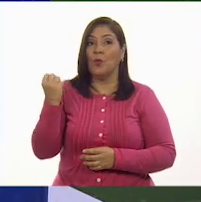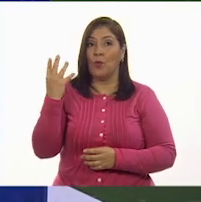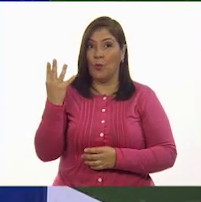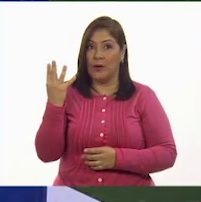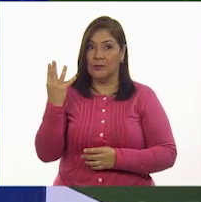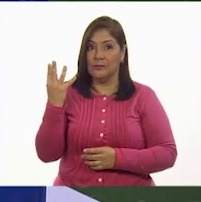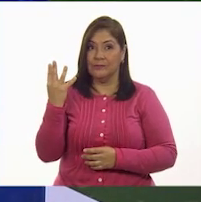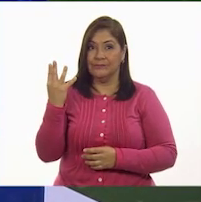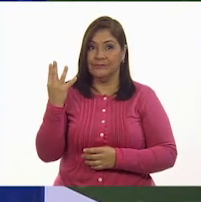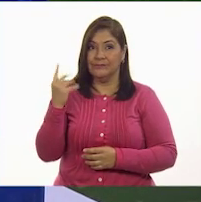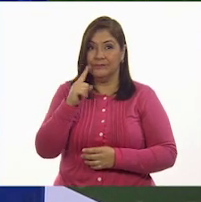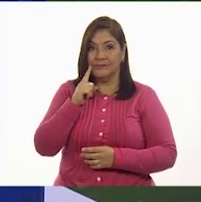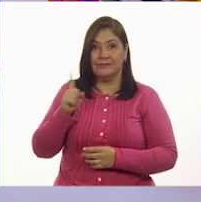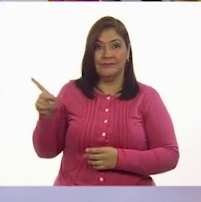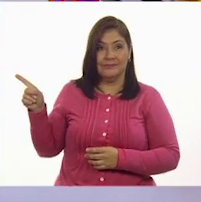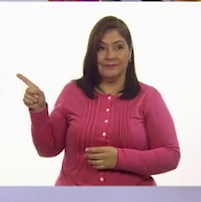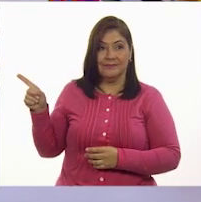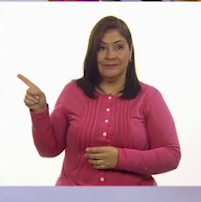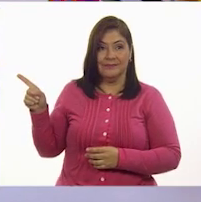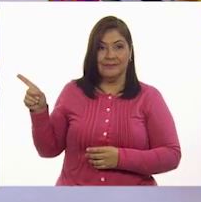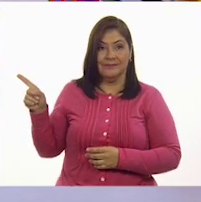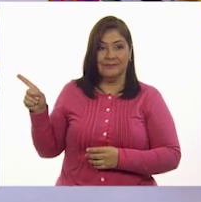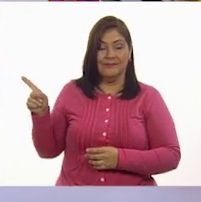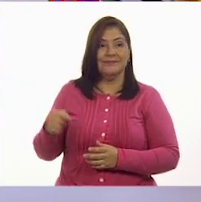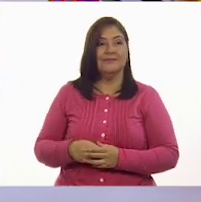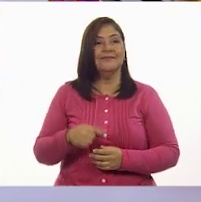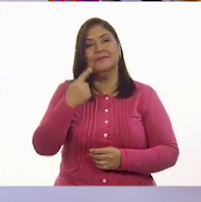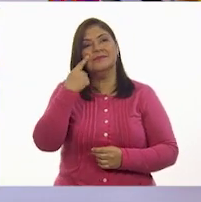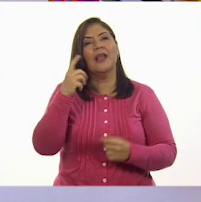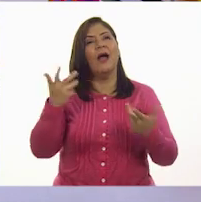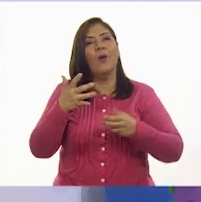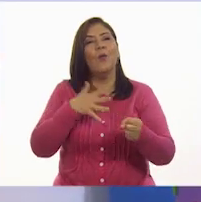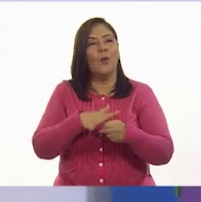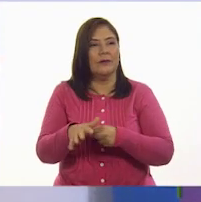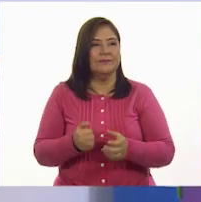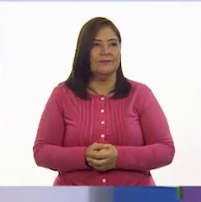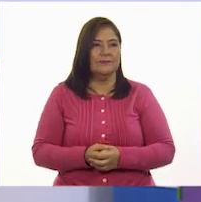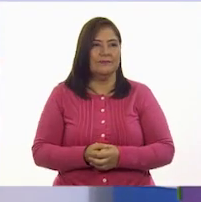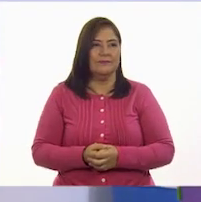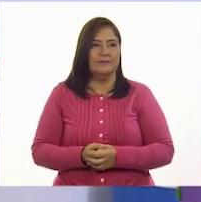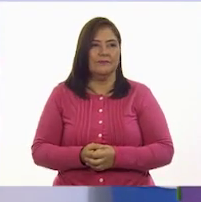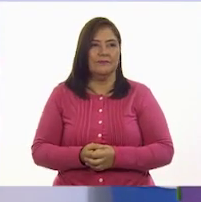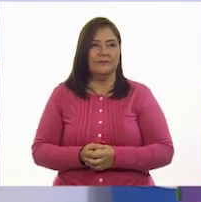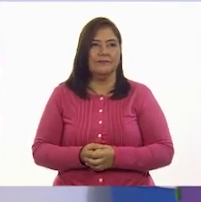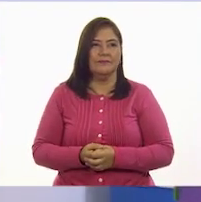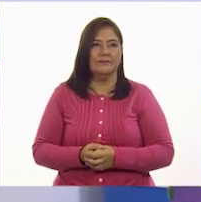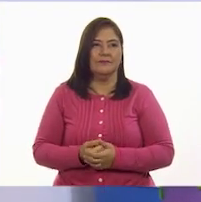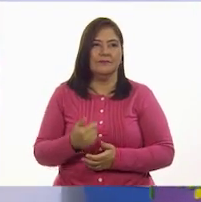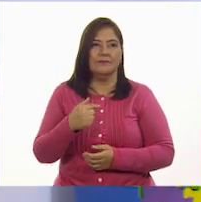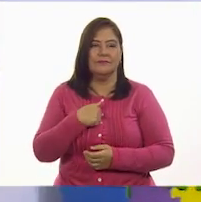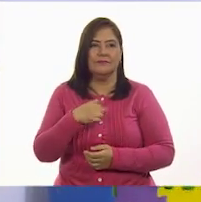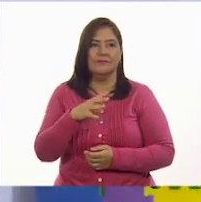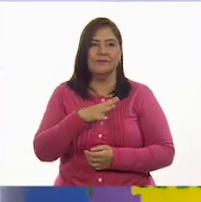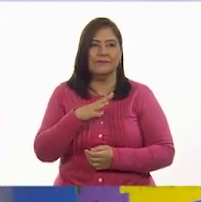cuatro. Vamos a ver qué tengo que hacer ahora. Vamos a ver. Y me sale...